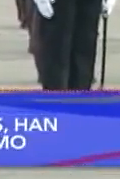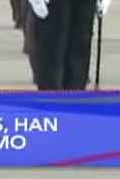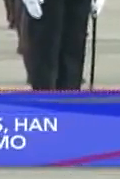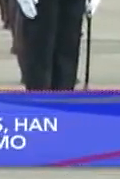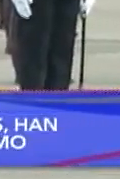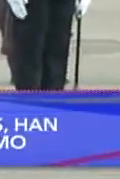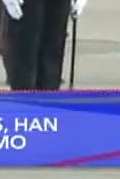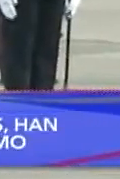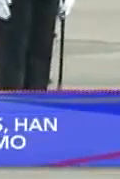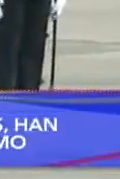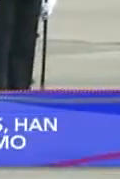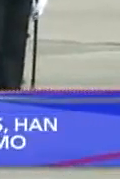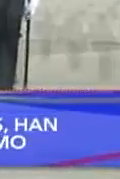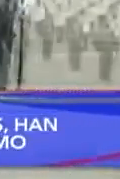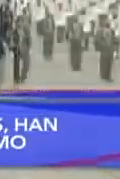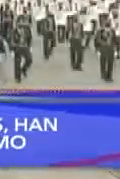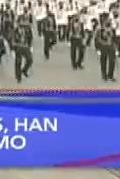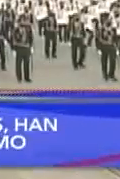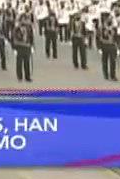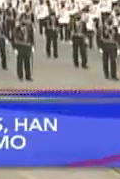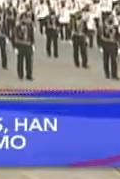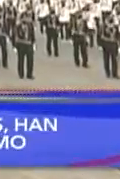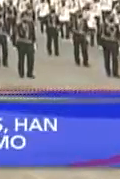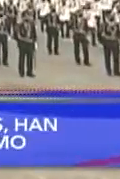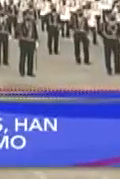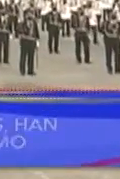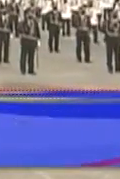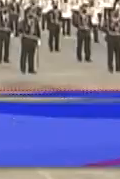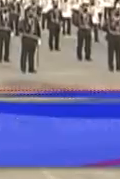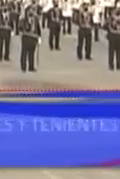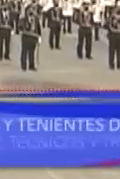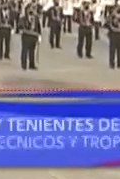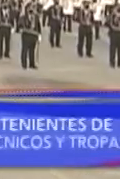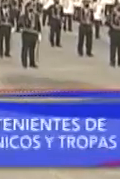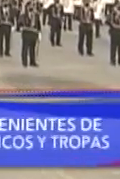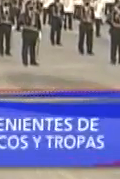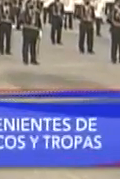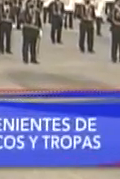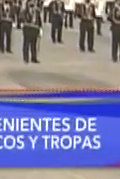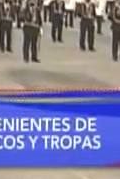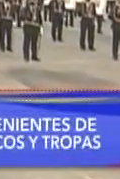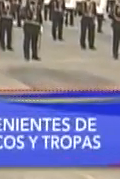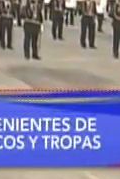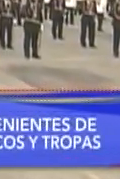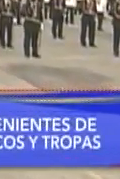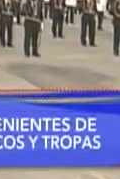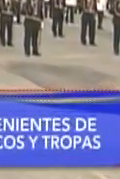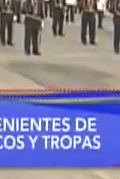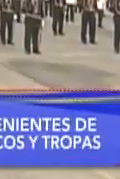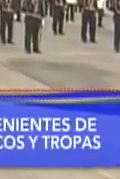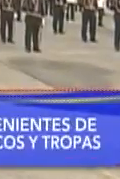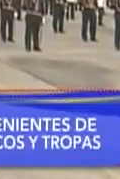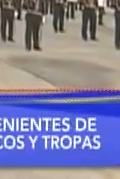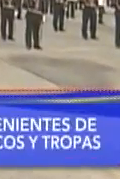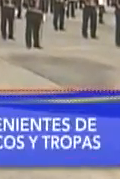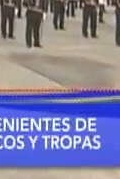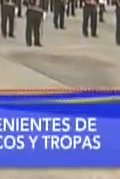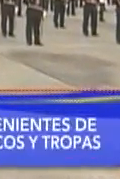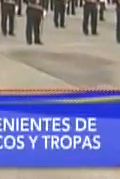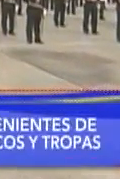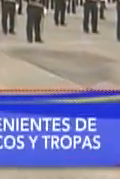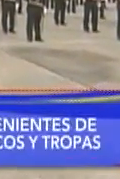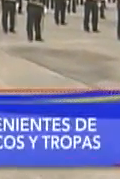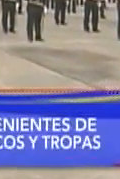¡Adistre! ¡Chung! A continuación, proyección audiovisual. Hace